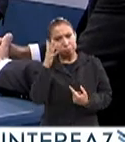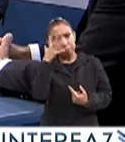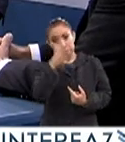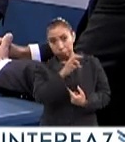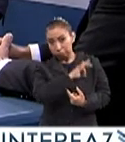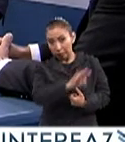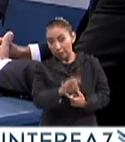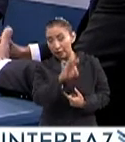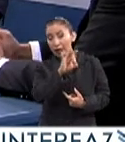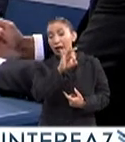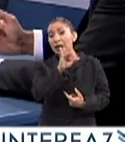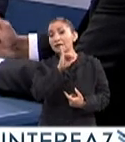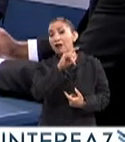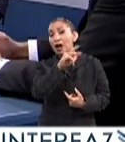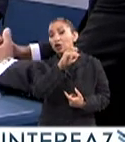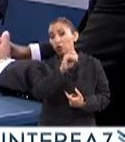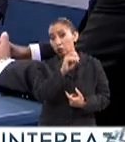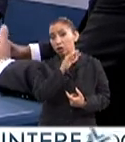sabernos